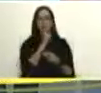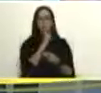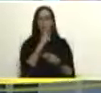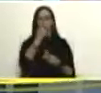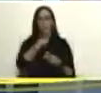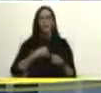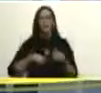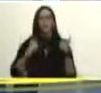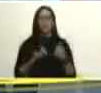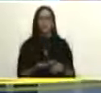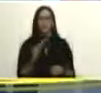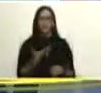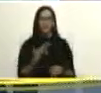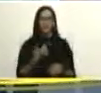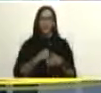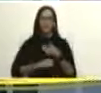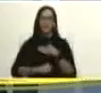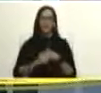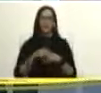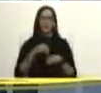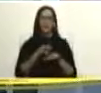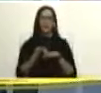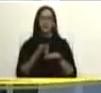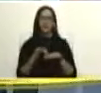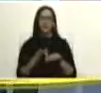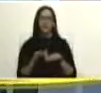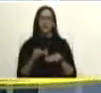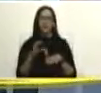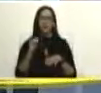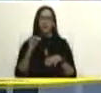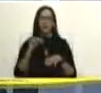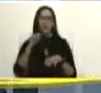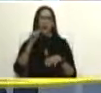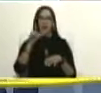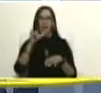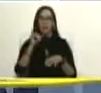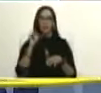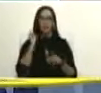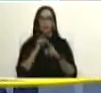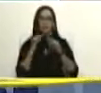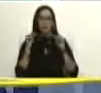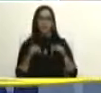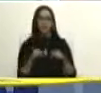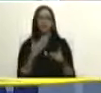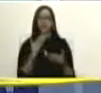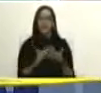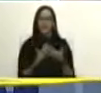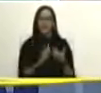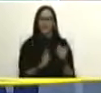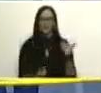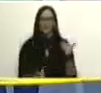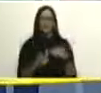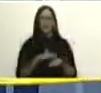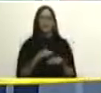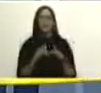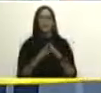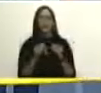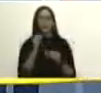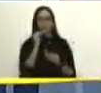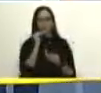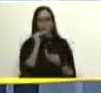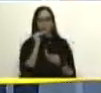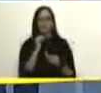hombre más insigne que ha parido el municipio Campo Elías, Alí Rodríguez Araque. Desde aquí, gracias, presidente, porque todos estos